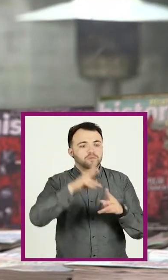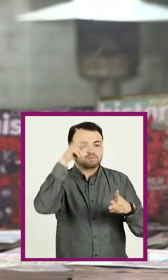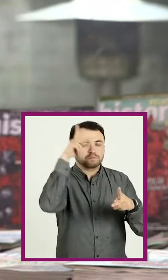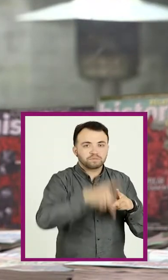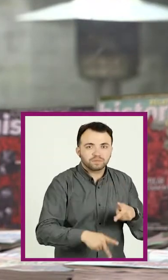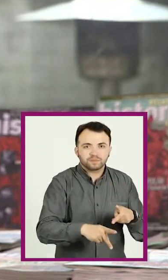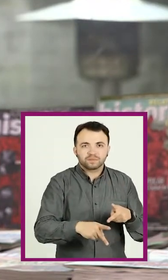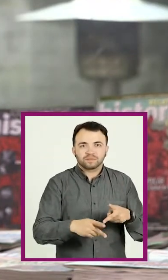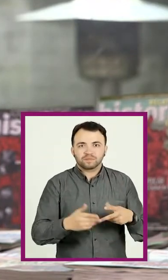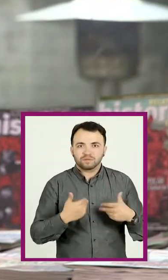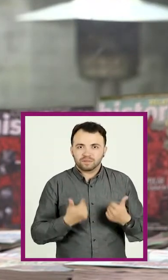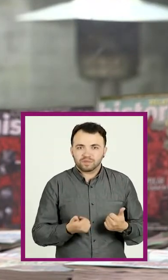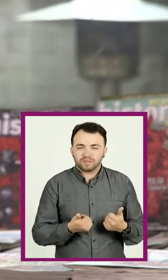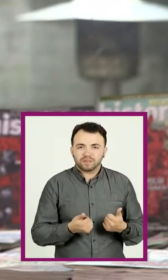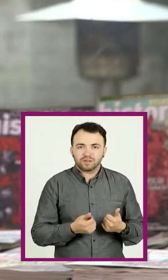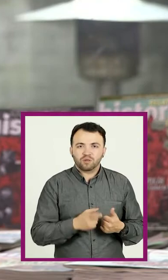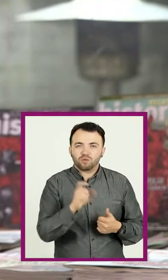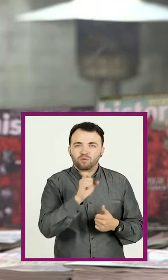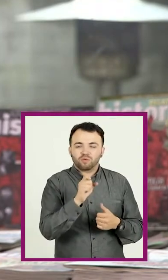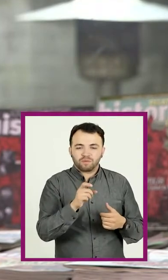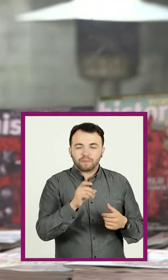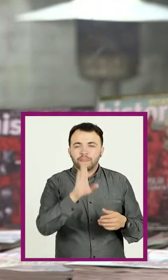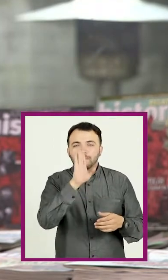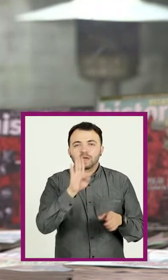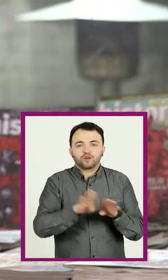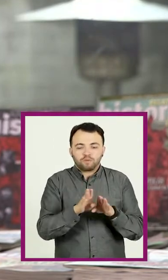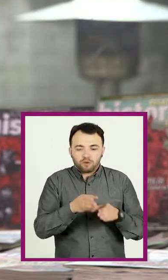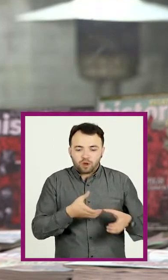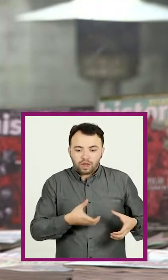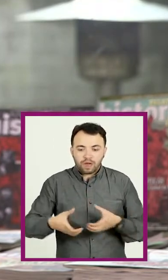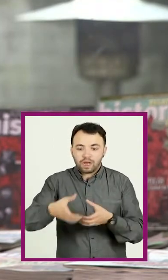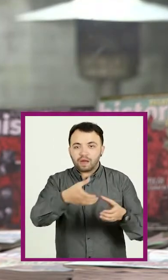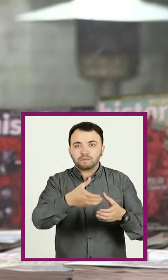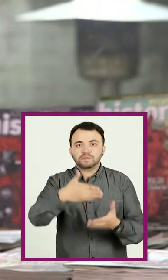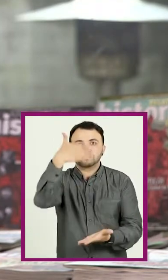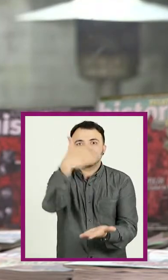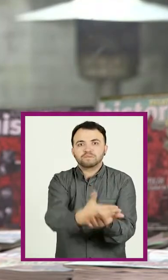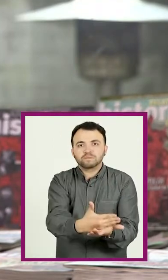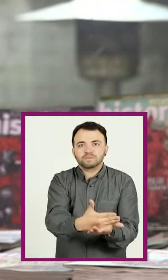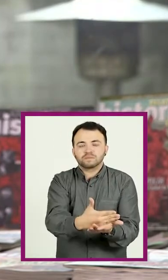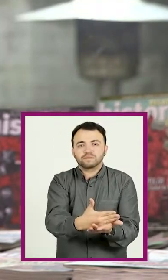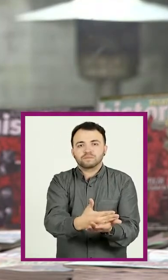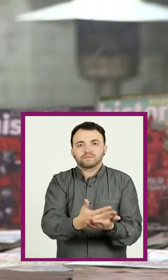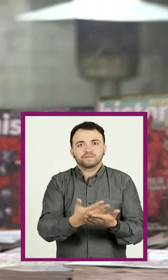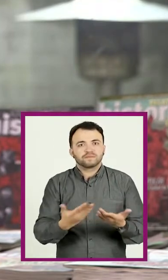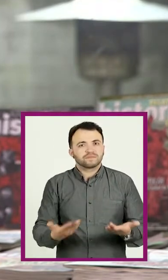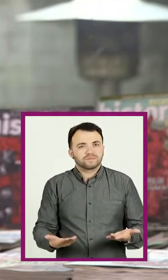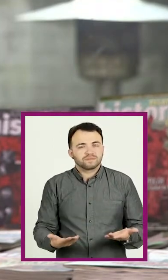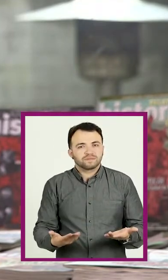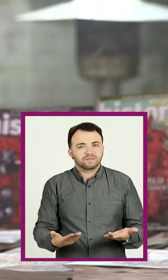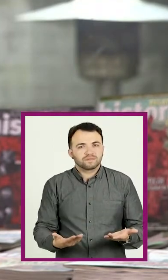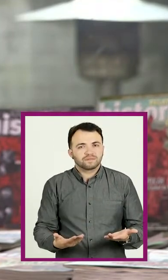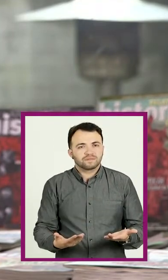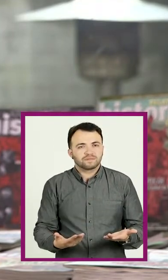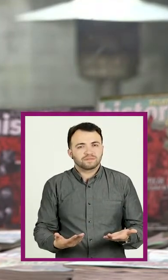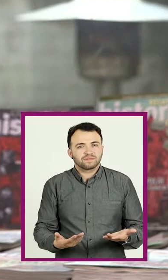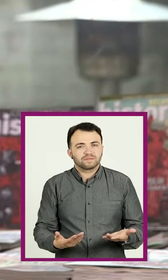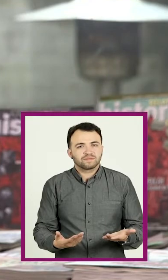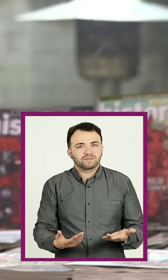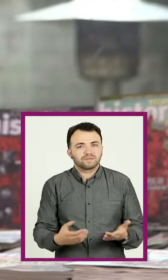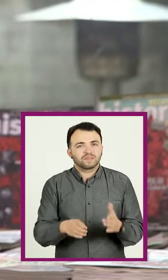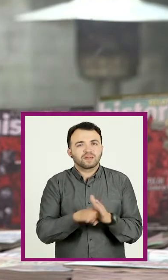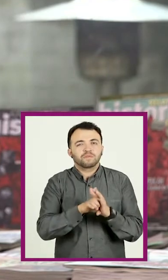¿Sí? Claro. La primera vez que se cortó ese camino de afirmación de la vida fue, digamos, cuando